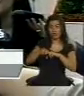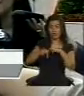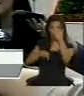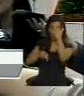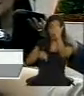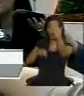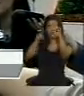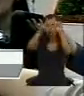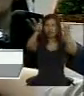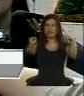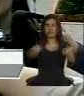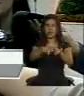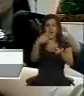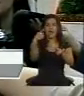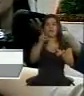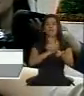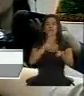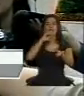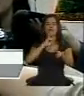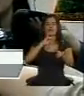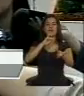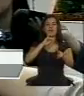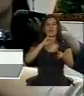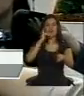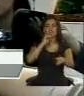enfrente de una estatua de Simón Bolívar.